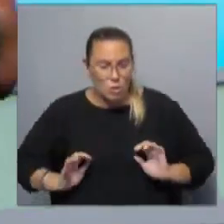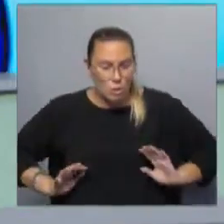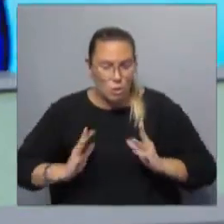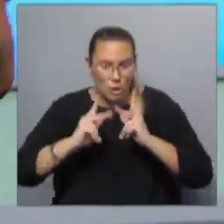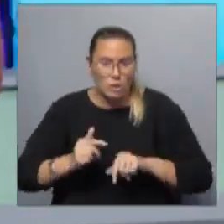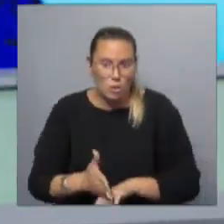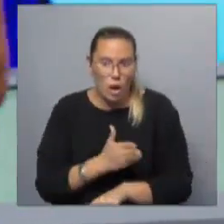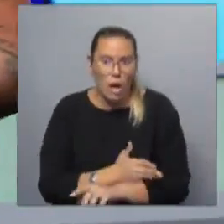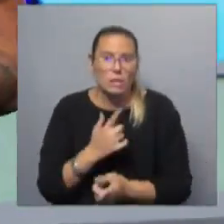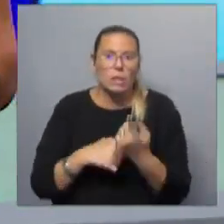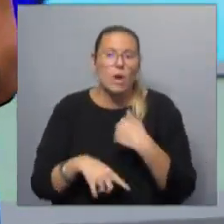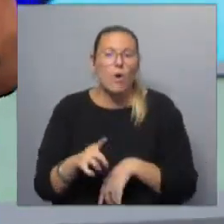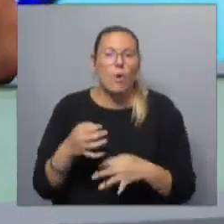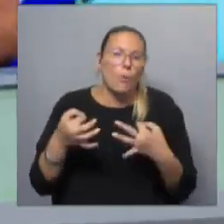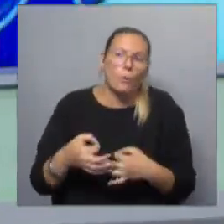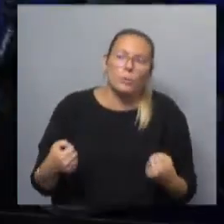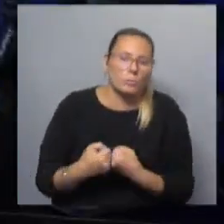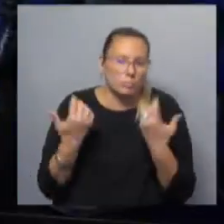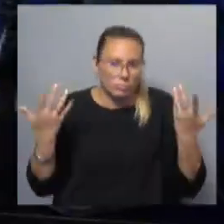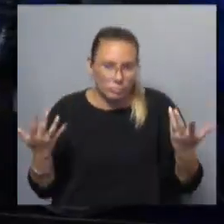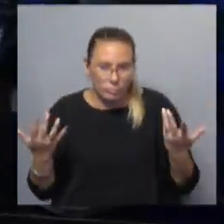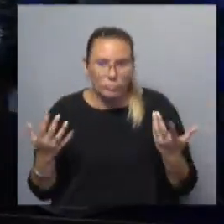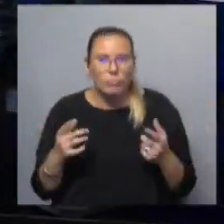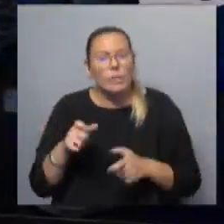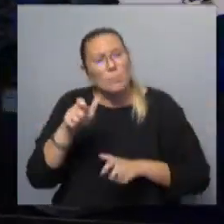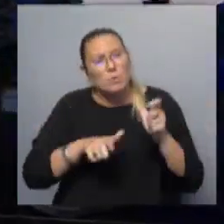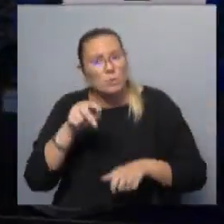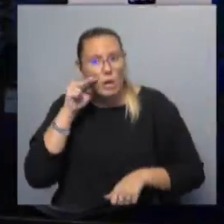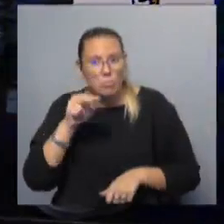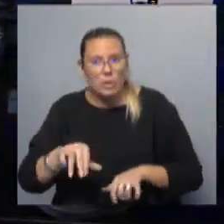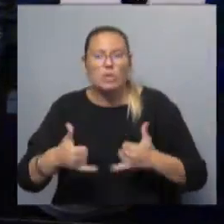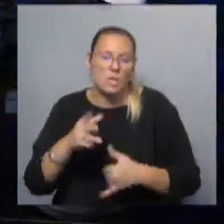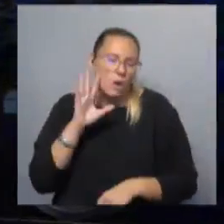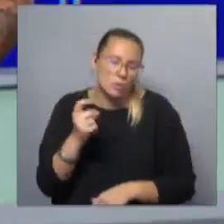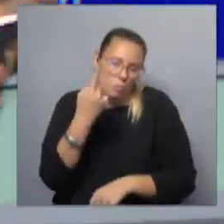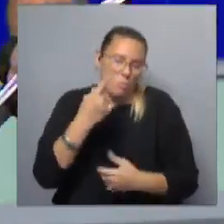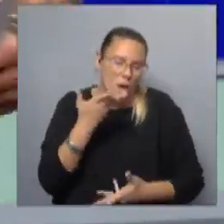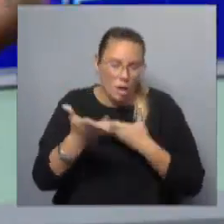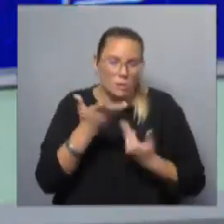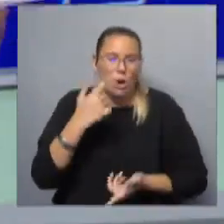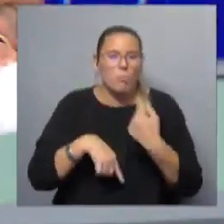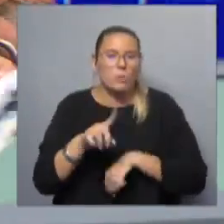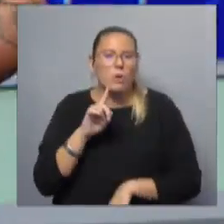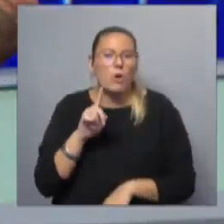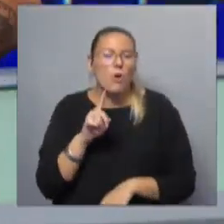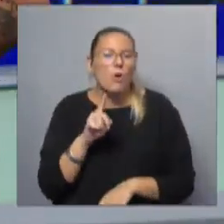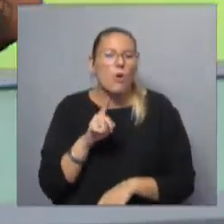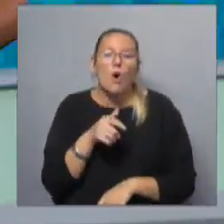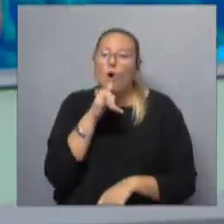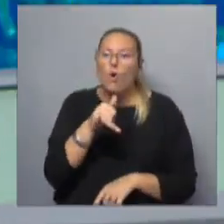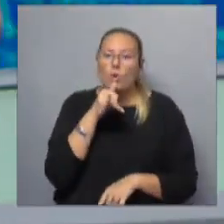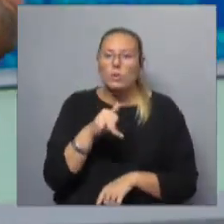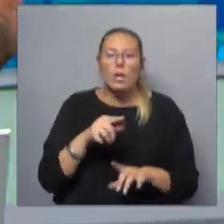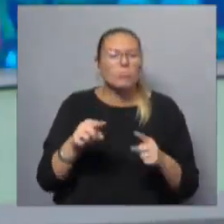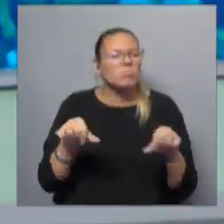fueron ciertas coincidencias que se fueron dando. Si tuvieran que la gente que está mirando, igual ya escucharon el primer tema, pero definir un poco lo